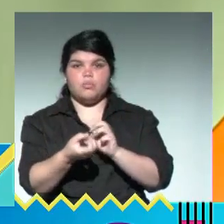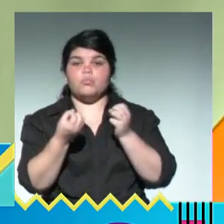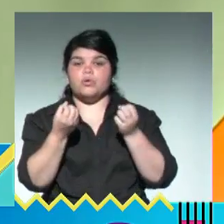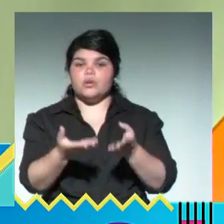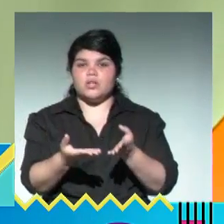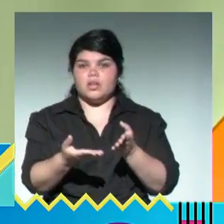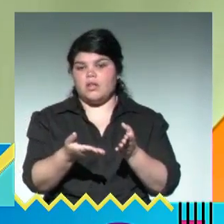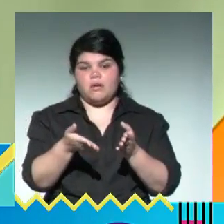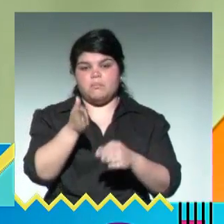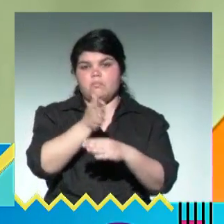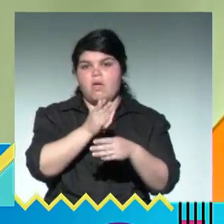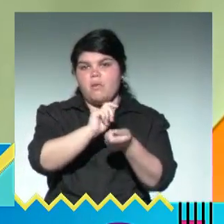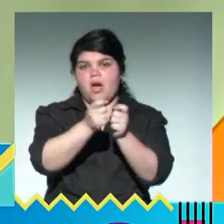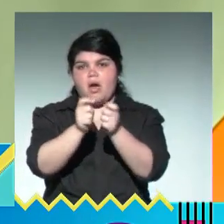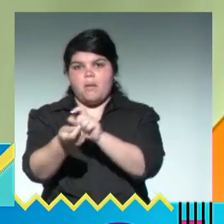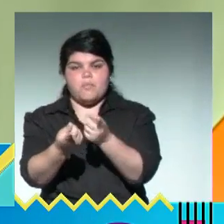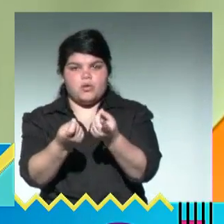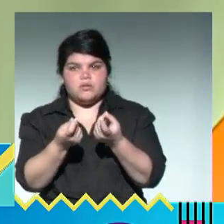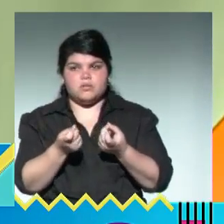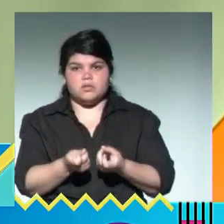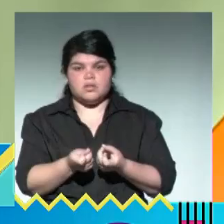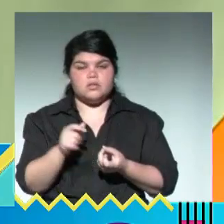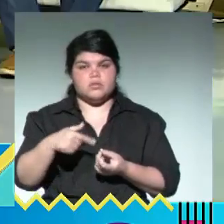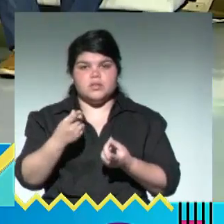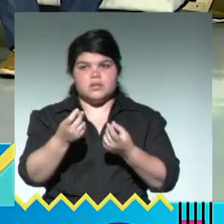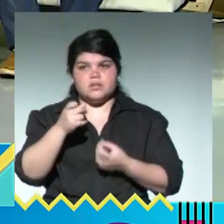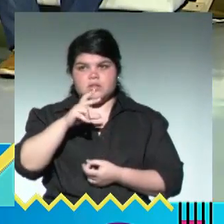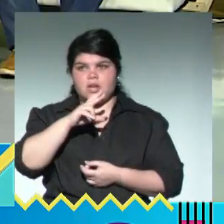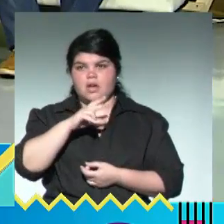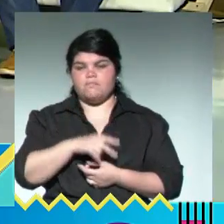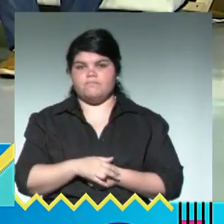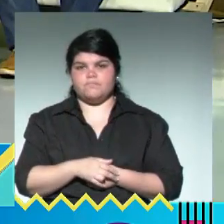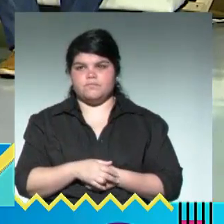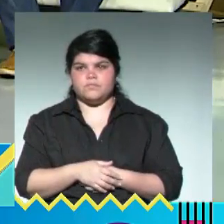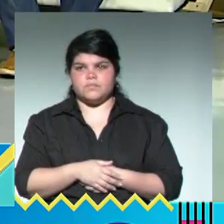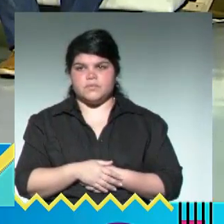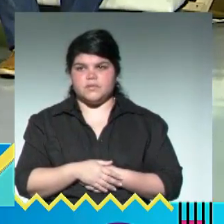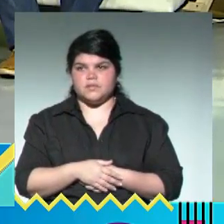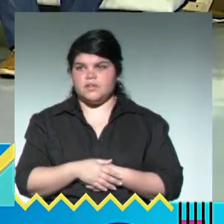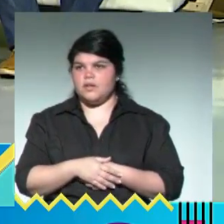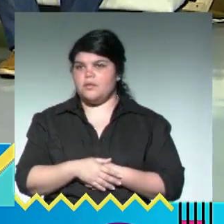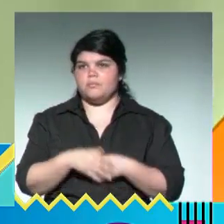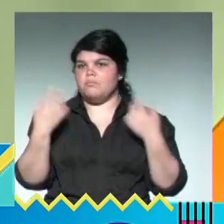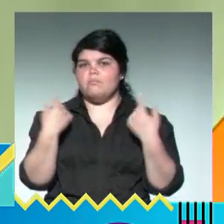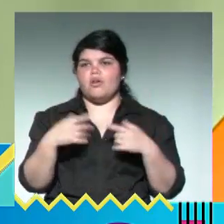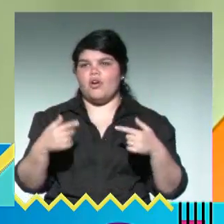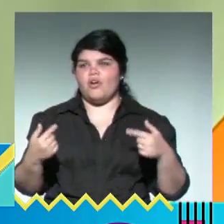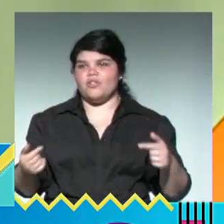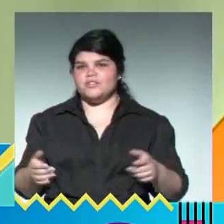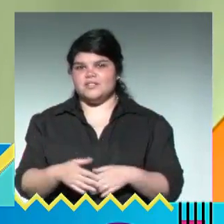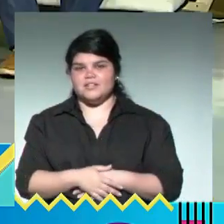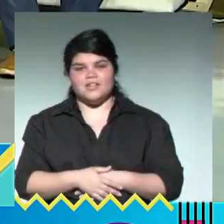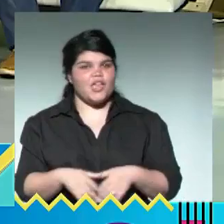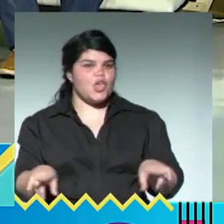monitorear ese transcurso de la economía mes a mes para ver qué pasa. Usaste la misma frase que Macri, pasaron cosas. No, ha sido casualidad. Bueno,